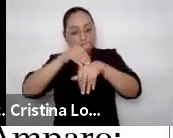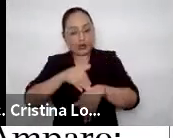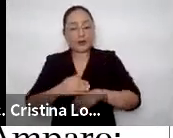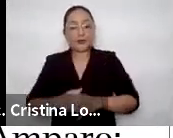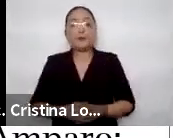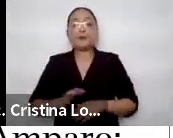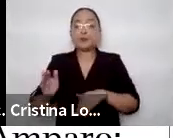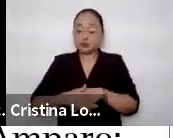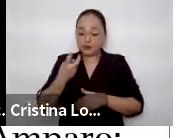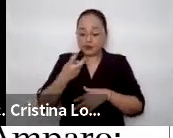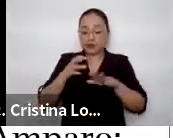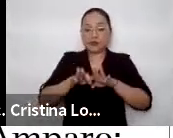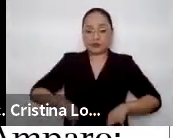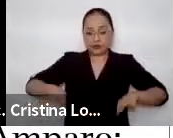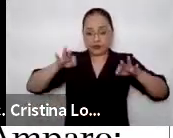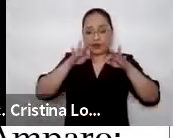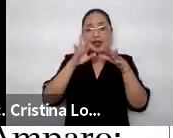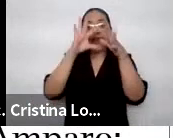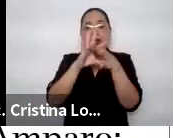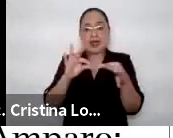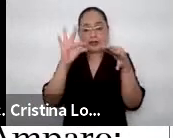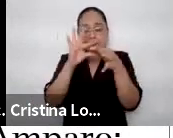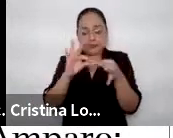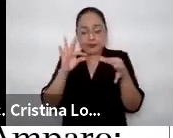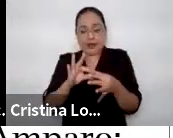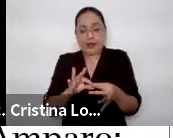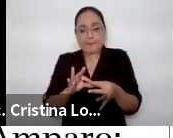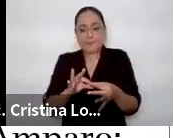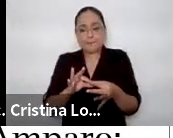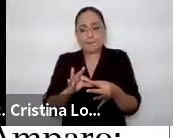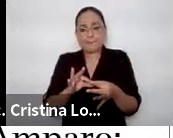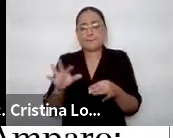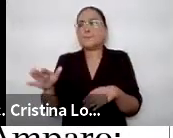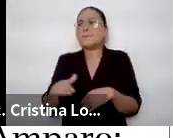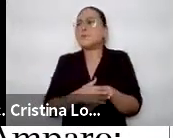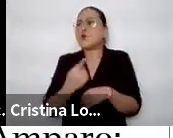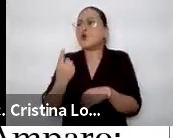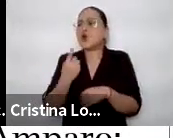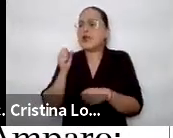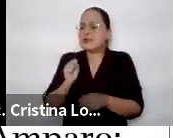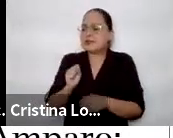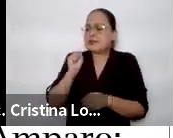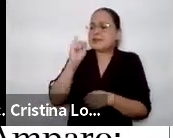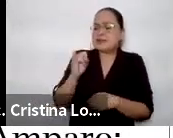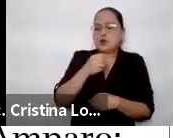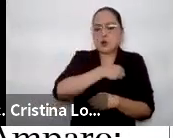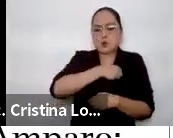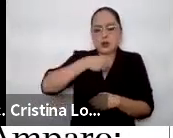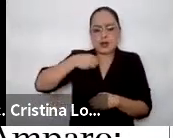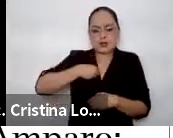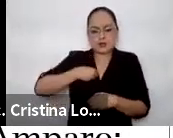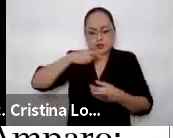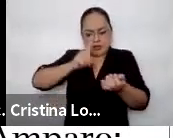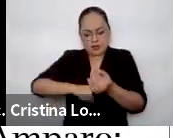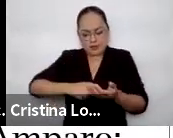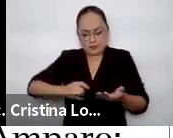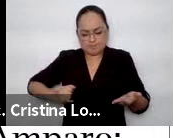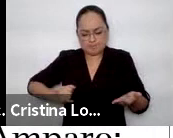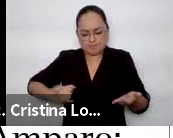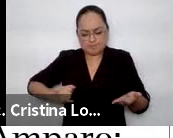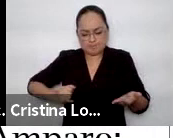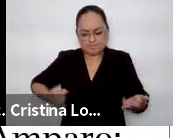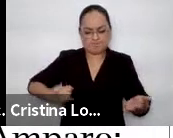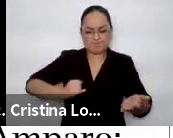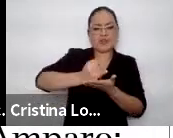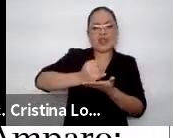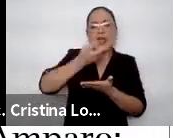importante señalar que las razones que justifiquen las decisiones contenidas en las sentencias es